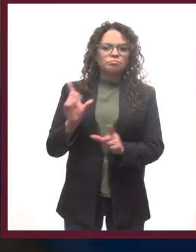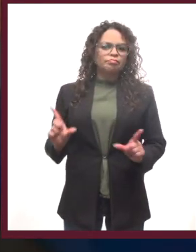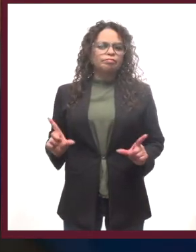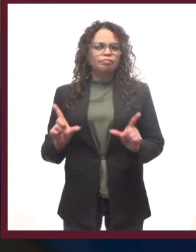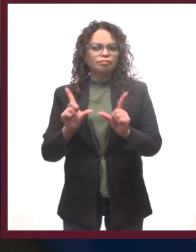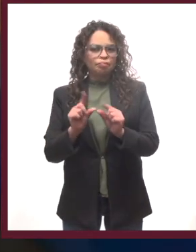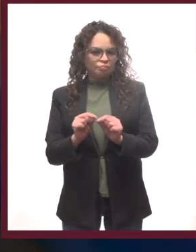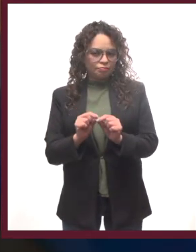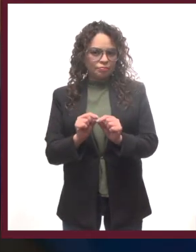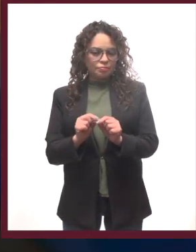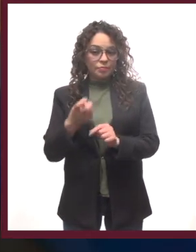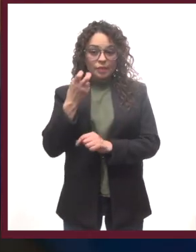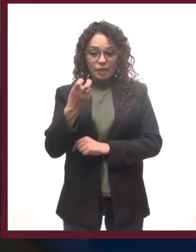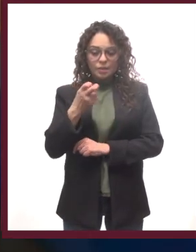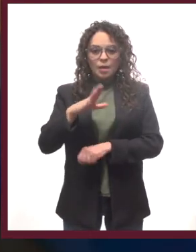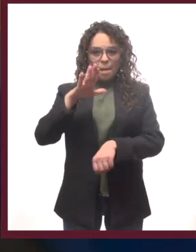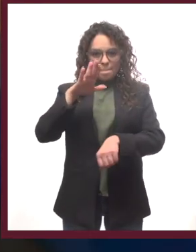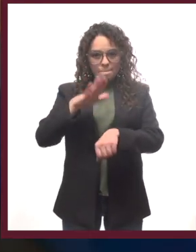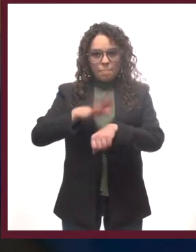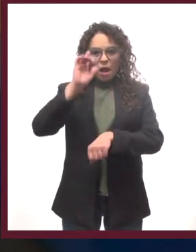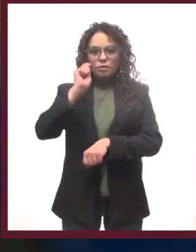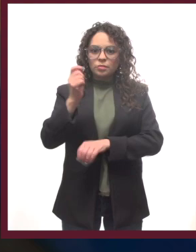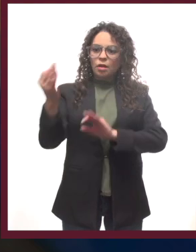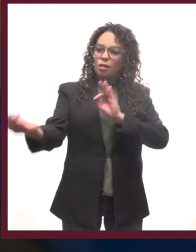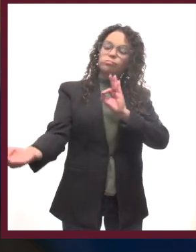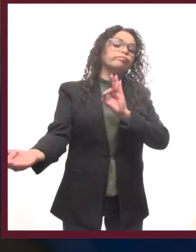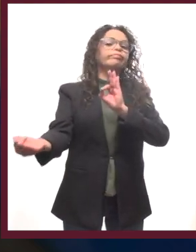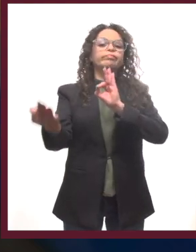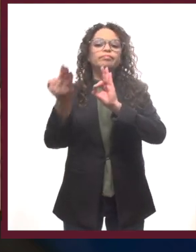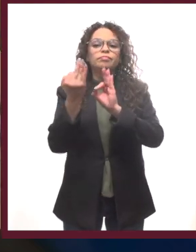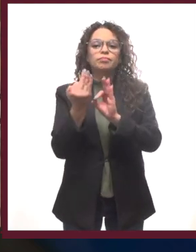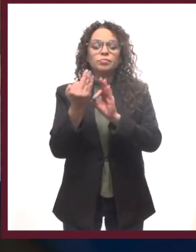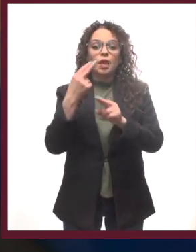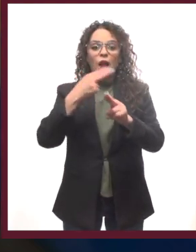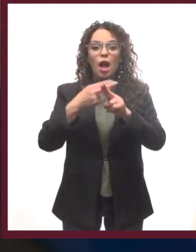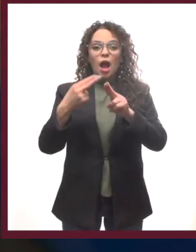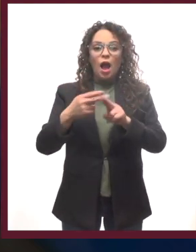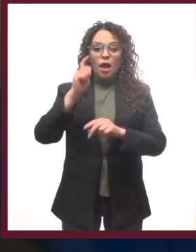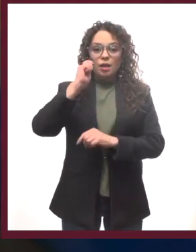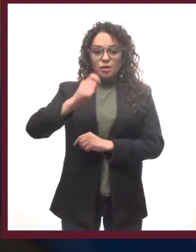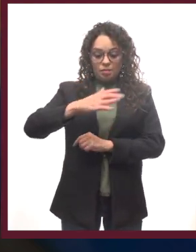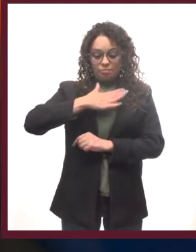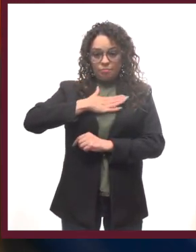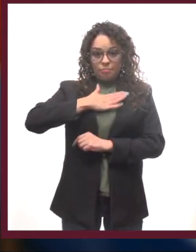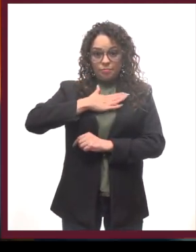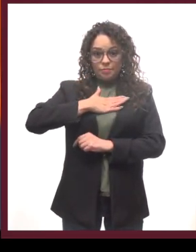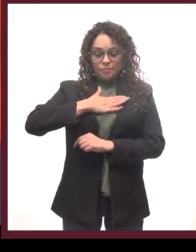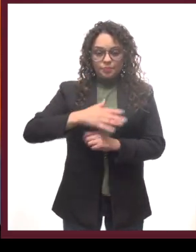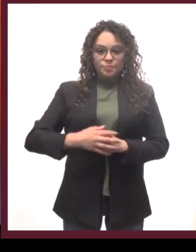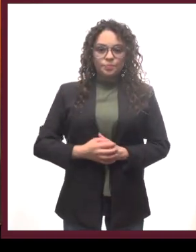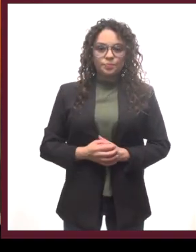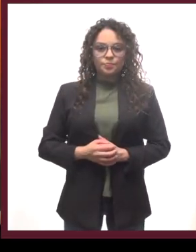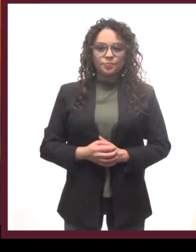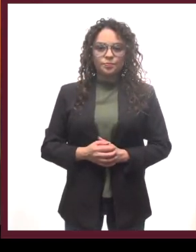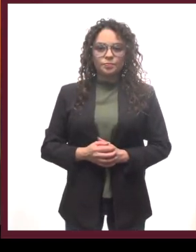O un plano medio corto, en el cual nos cerramos más sobre el sujeto, a veces hasta el pecho.